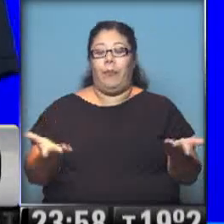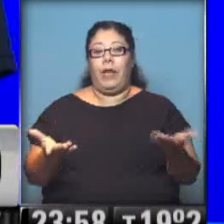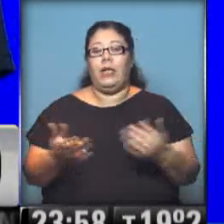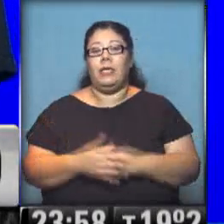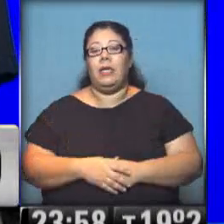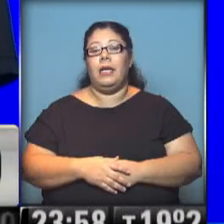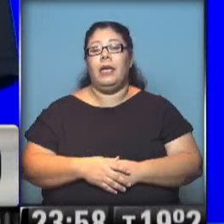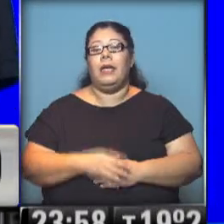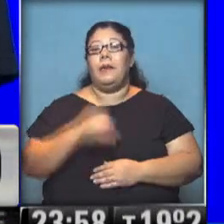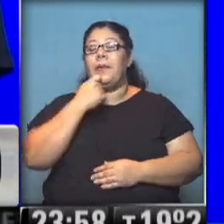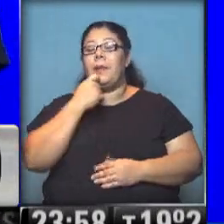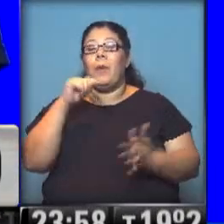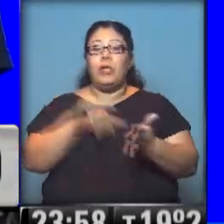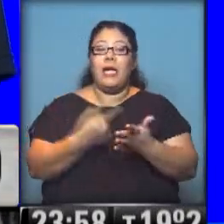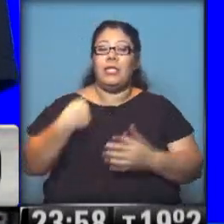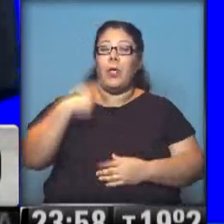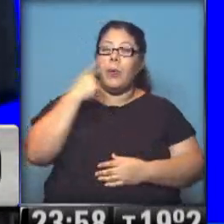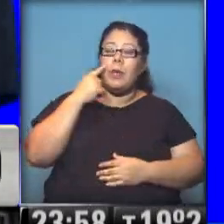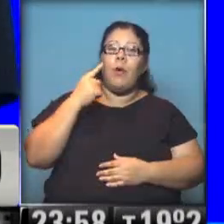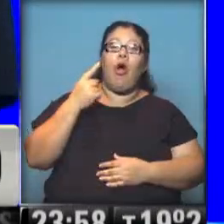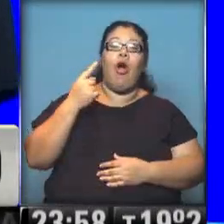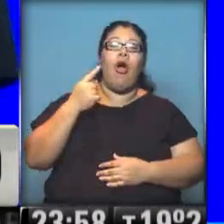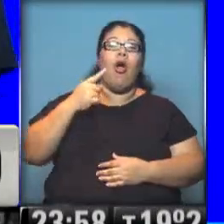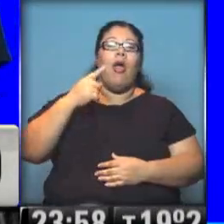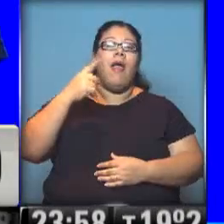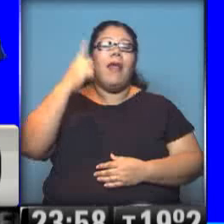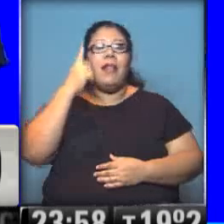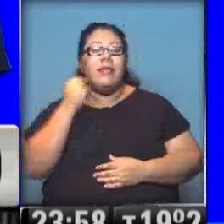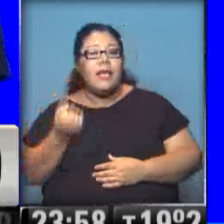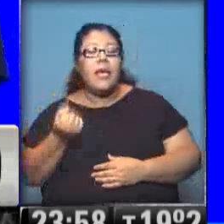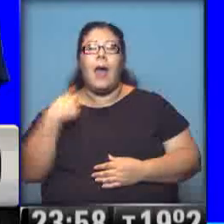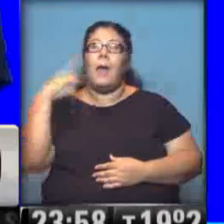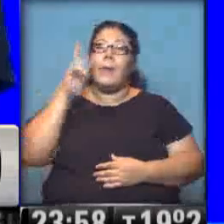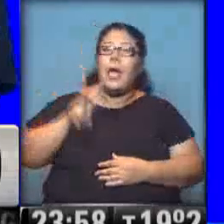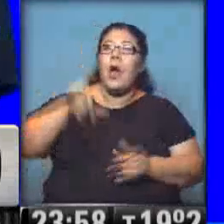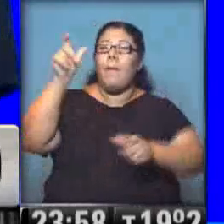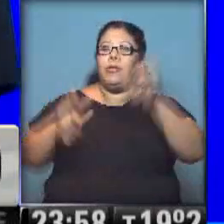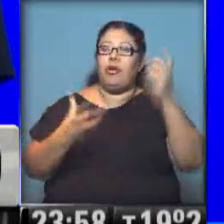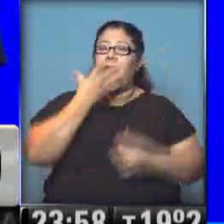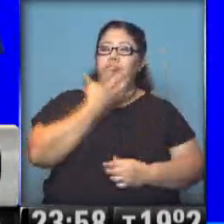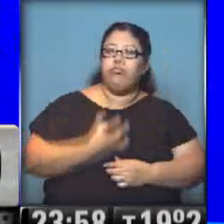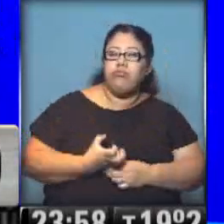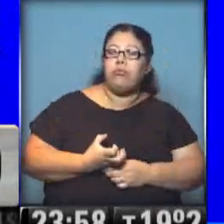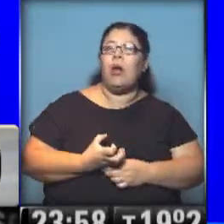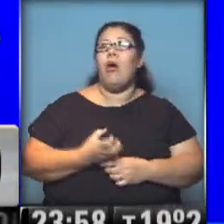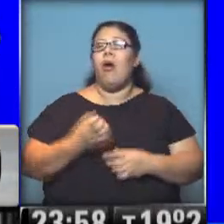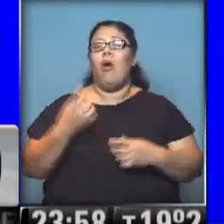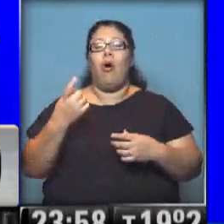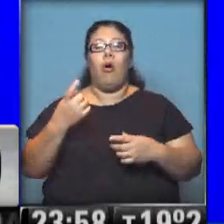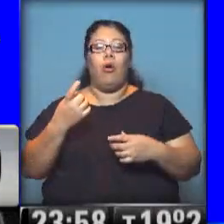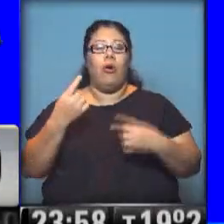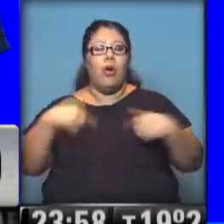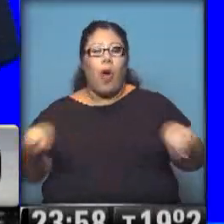que ves en el día, mala onda, cosas que de alguna manera incorporás y el humor te permite devolverlas